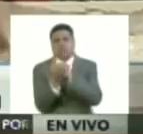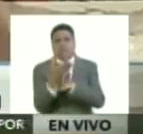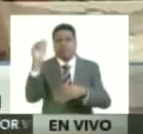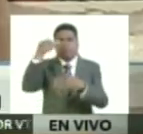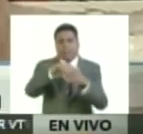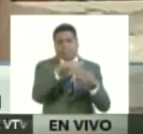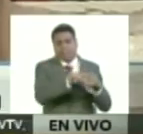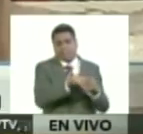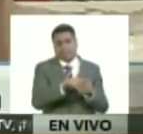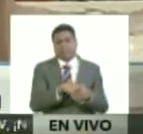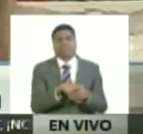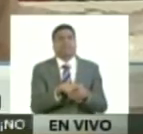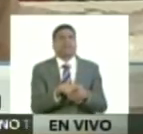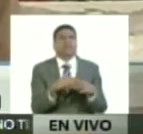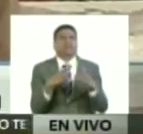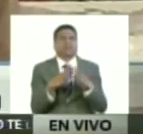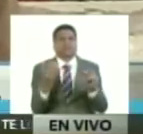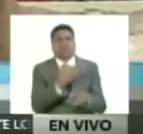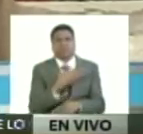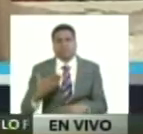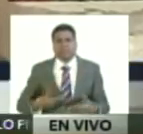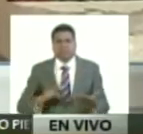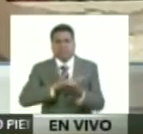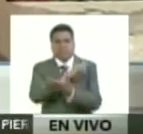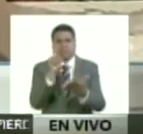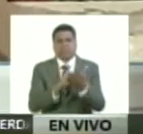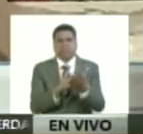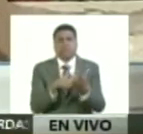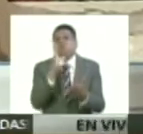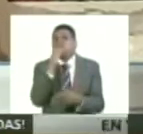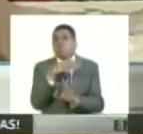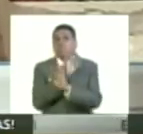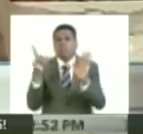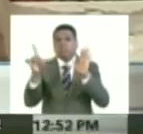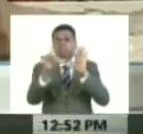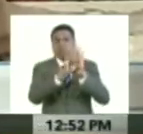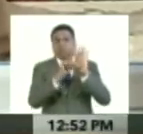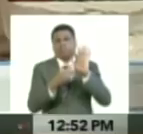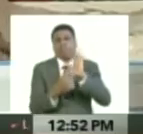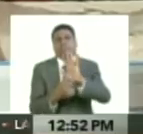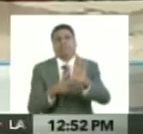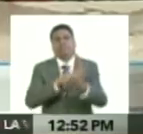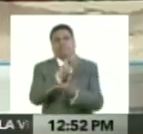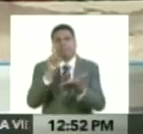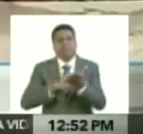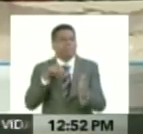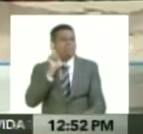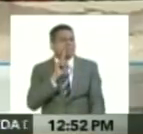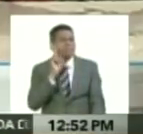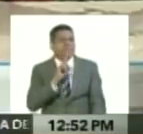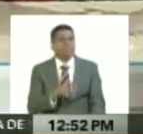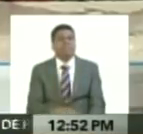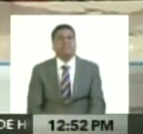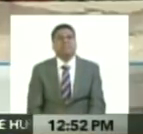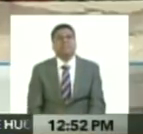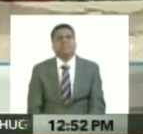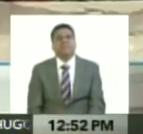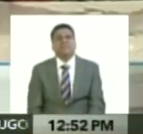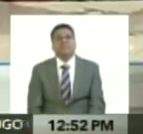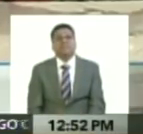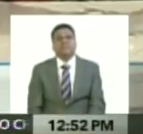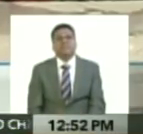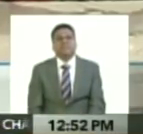Maduro. Absolutamente inconstitucional, absolutamente ilegal, pero completamente mentira.